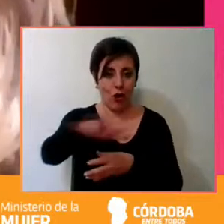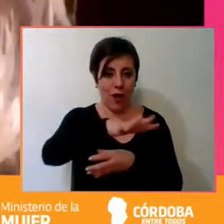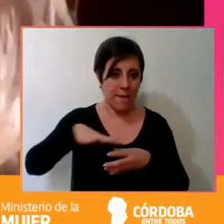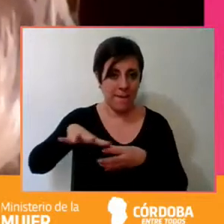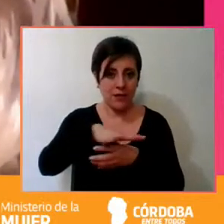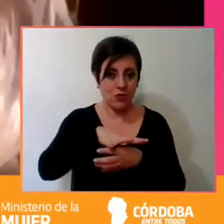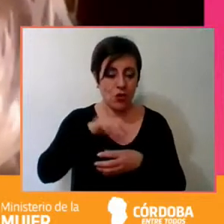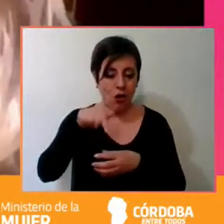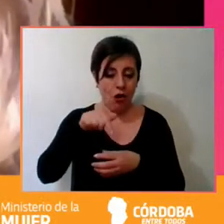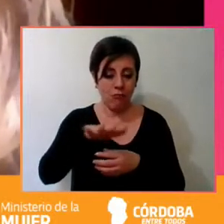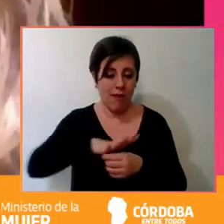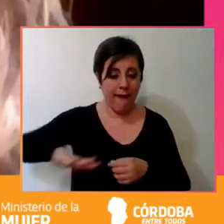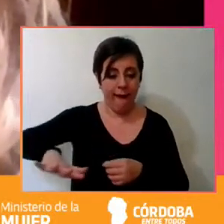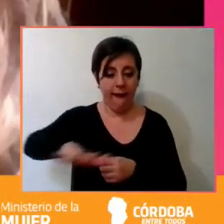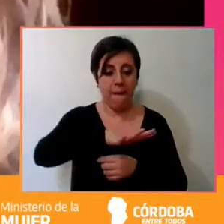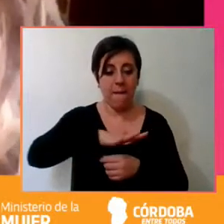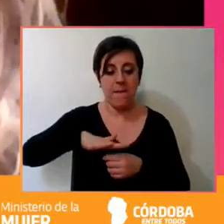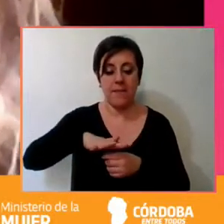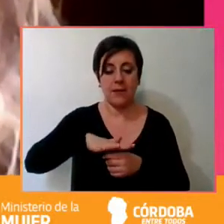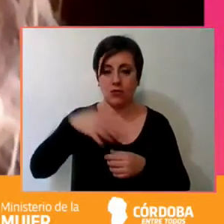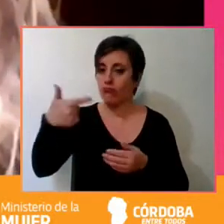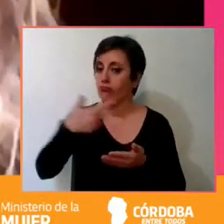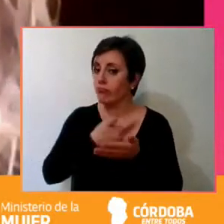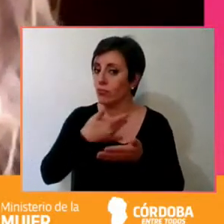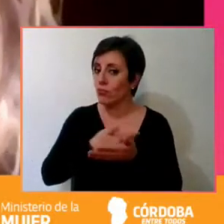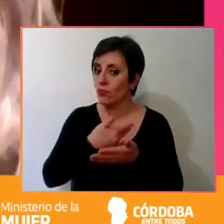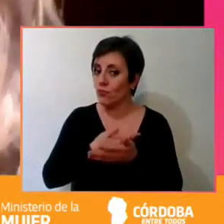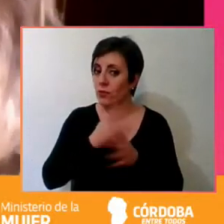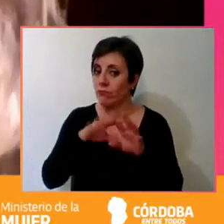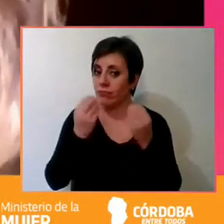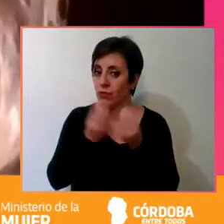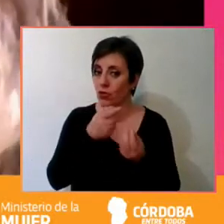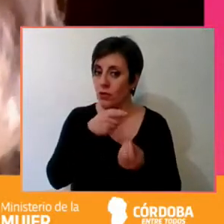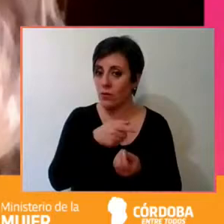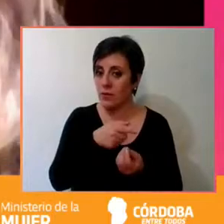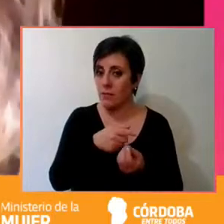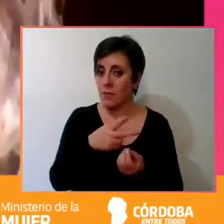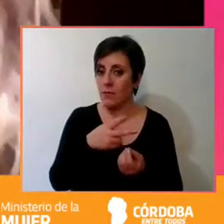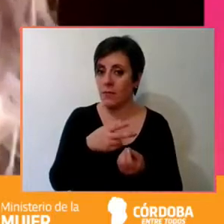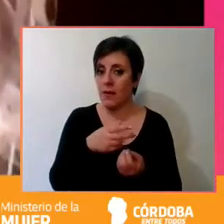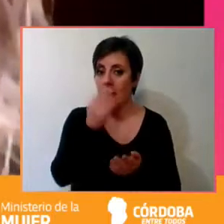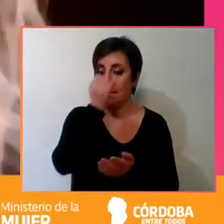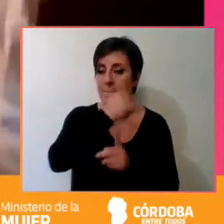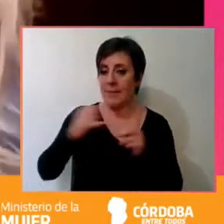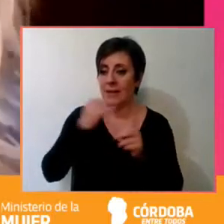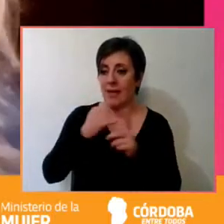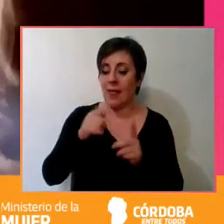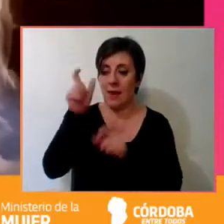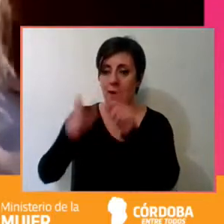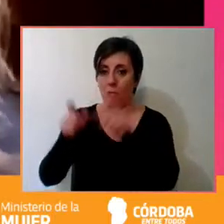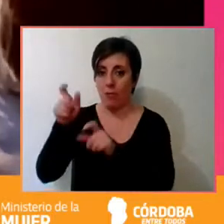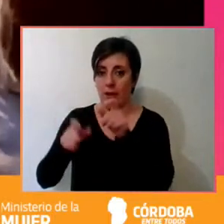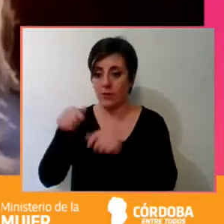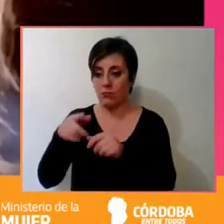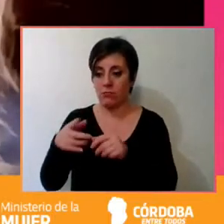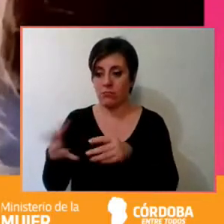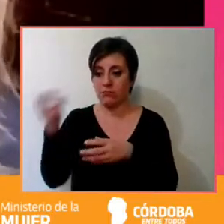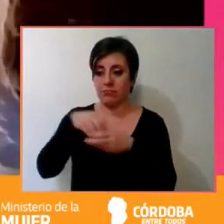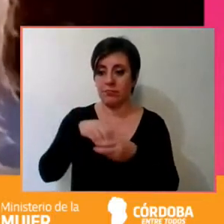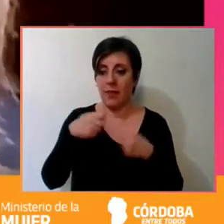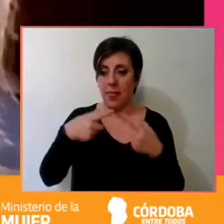ese espacio va a sufrir seriamente porque se priva de la mitad de la población que constituimos el